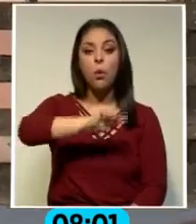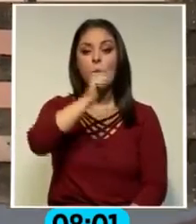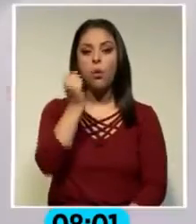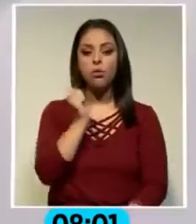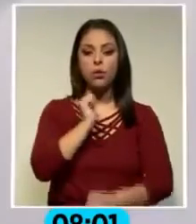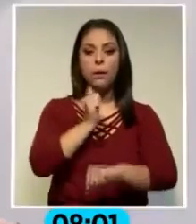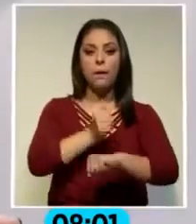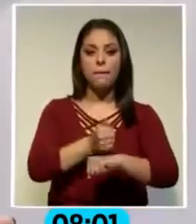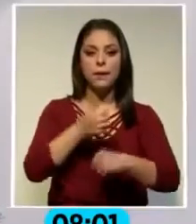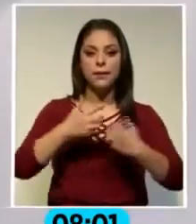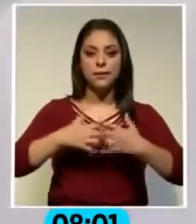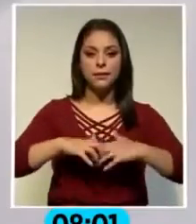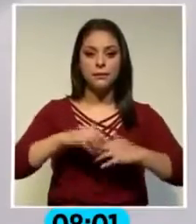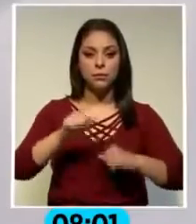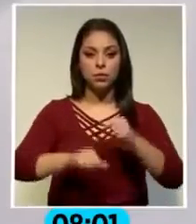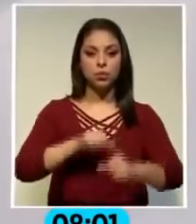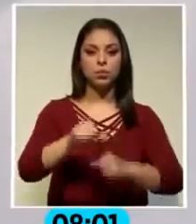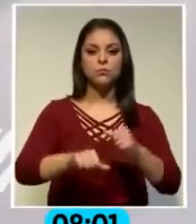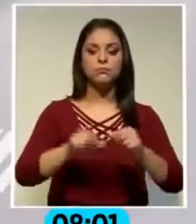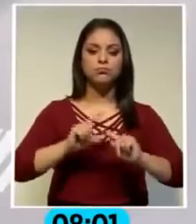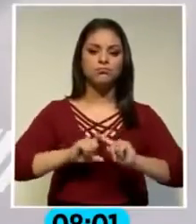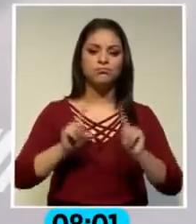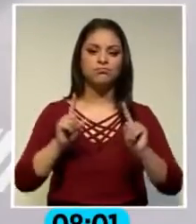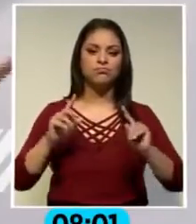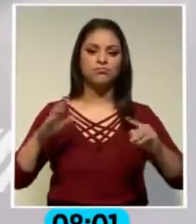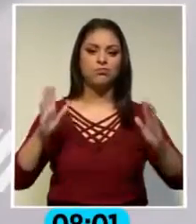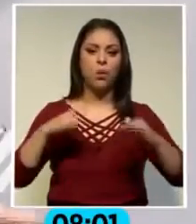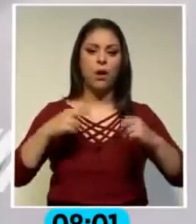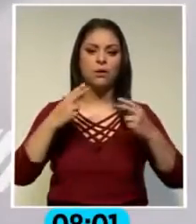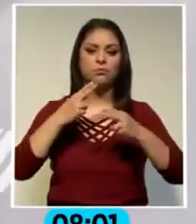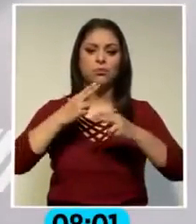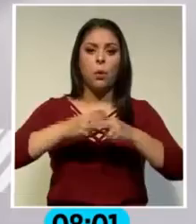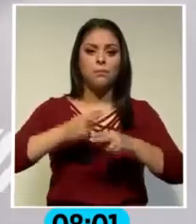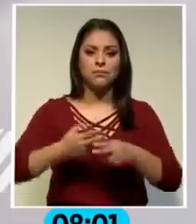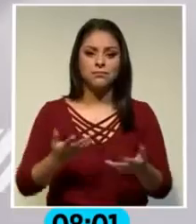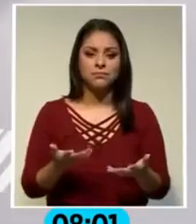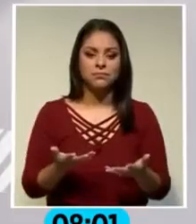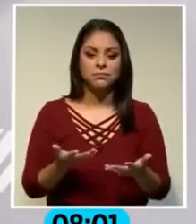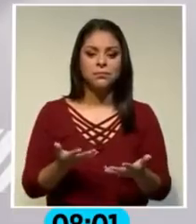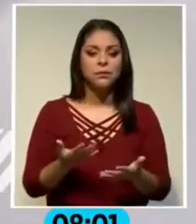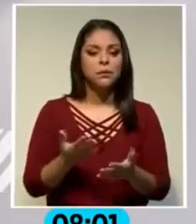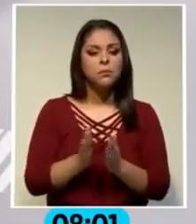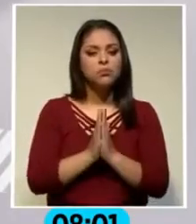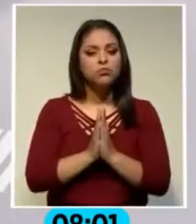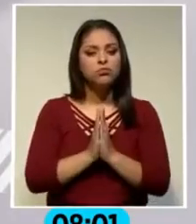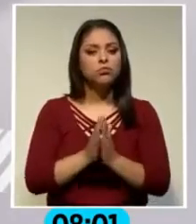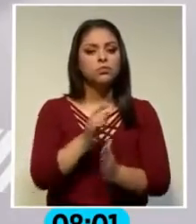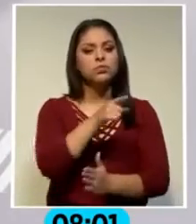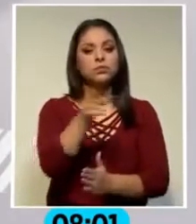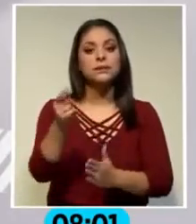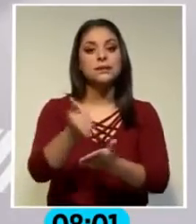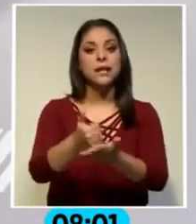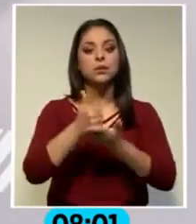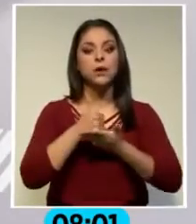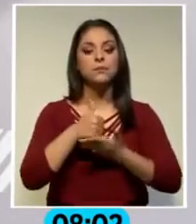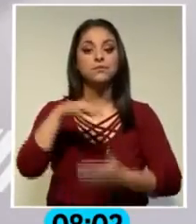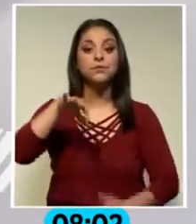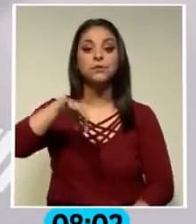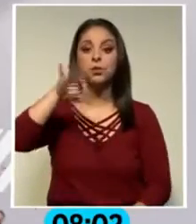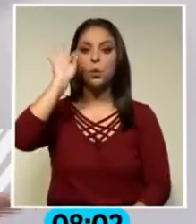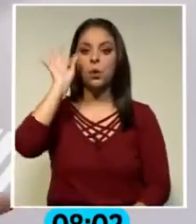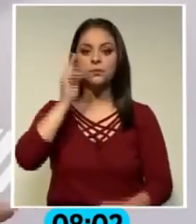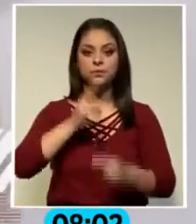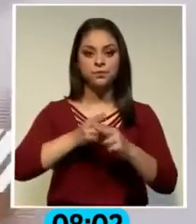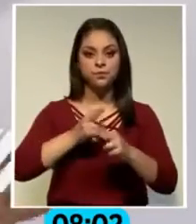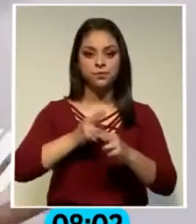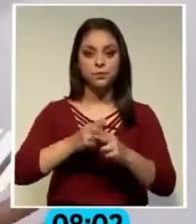tenemos nombre para ese emprendimiento. Entonces, nos encantaría ver si ustedes nos pueden ayudar eligiendo un nombre para